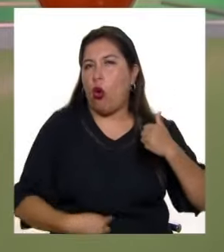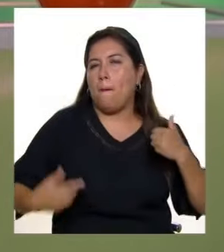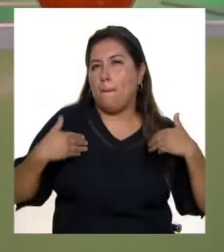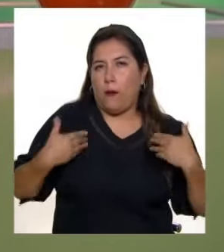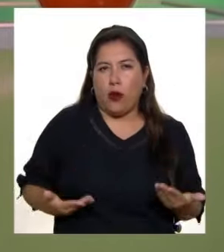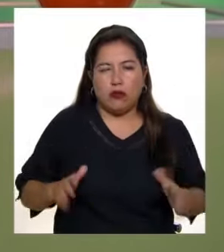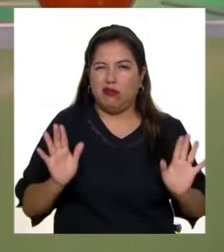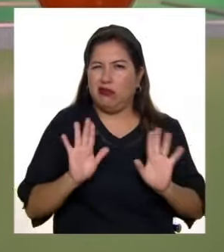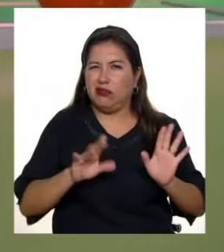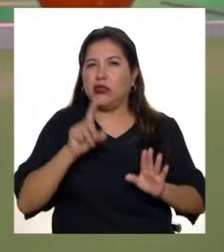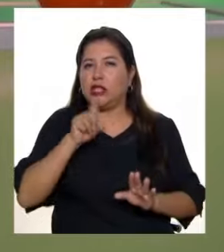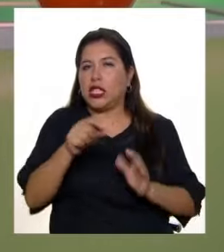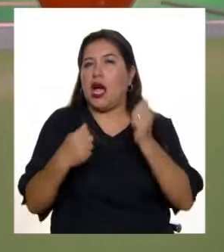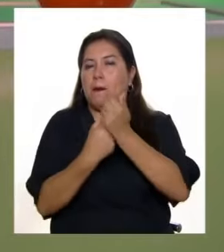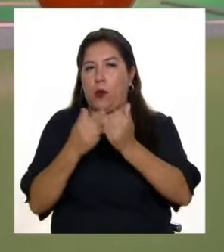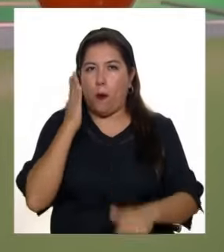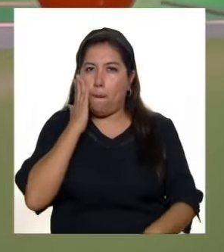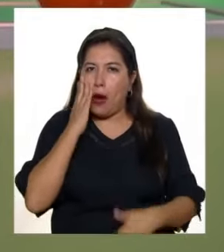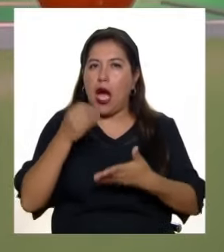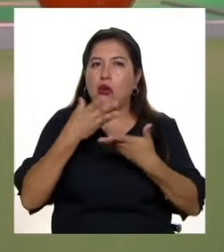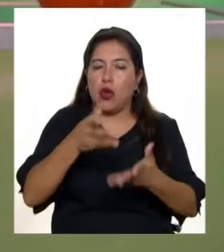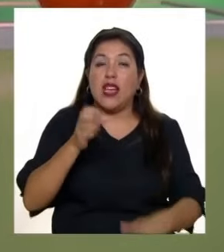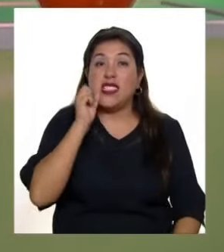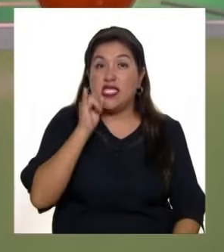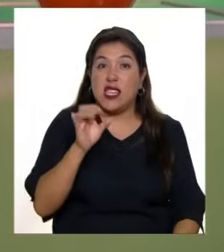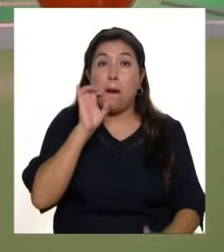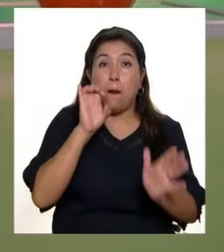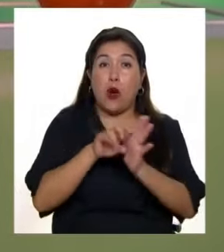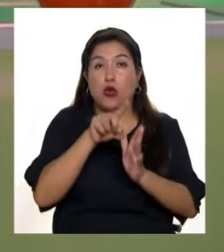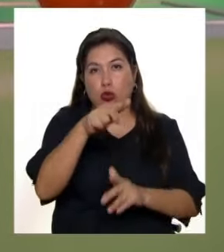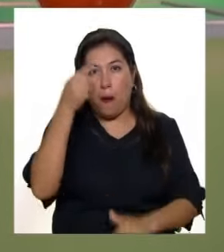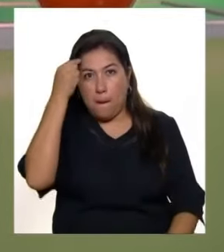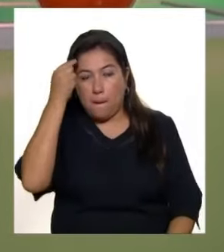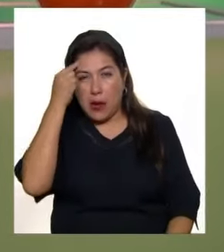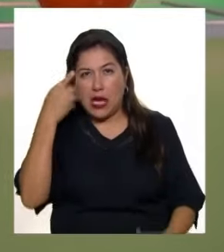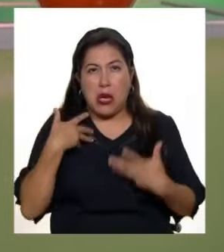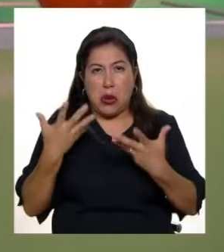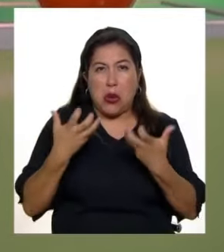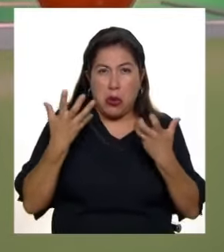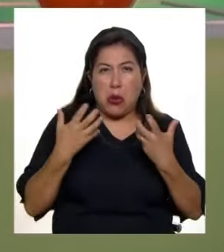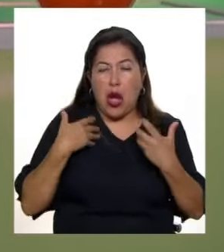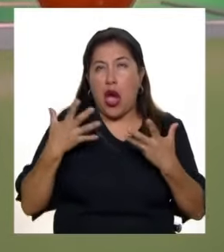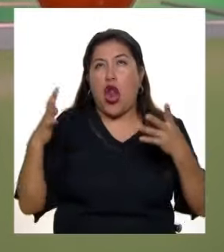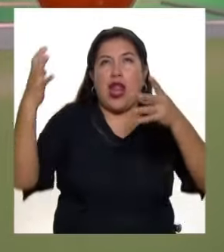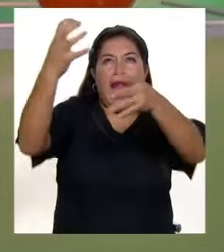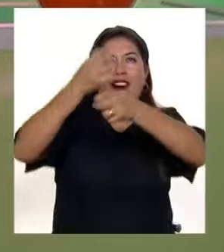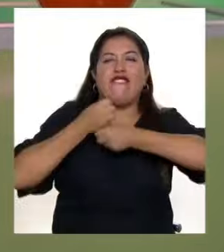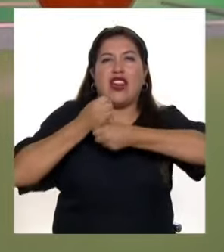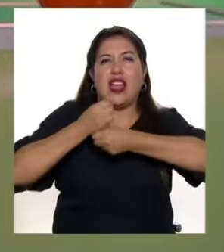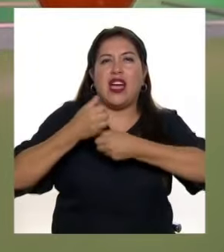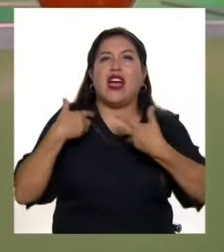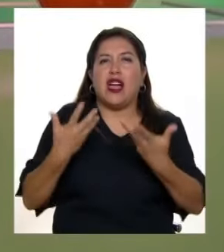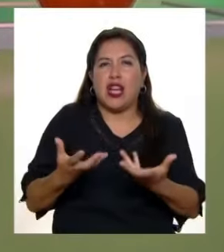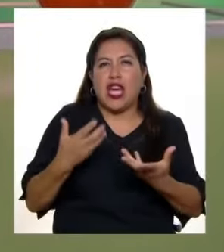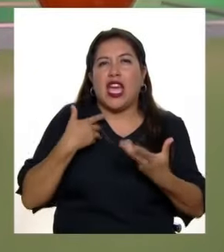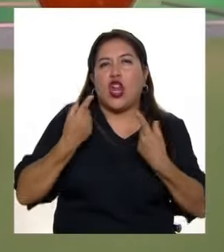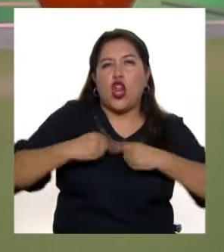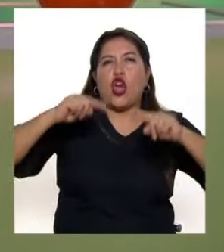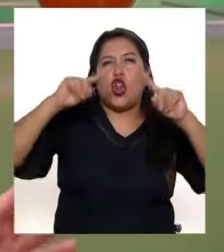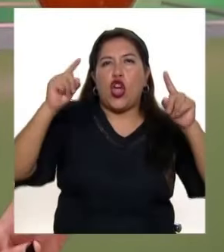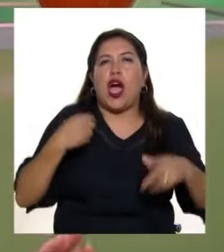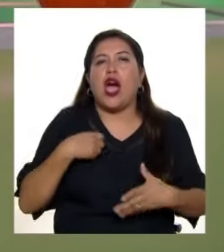de la ayuda de tu madre, porque el día que no pase lo que estás pensando, lo que quieres abrazar, vas a decir, ¿por qué no le dije a mi mamá? Eso.